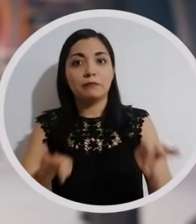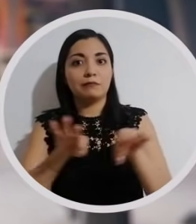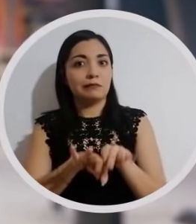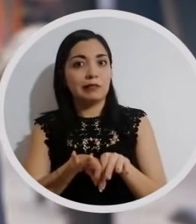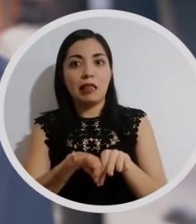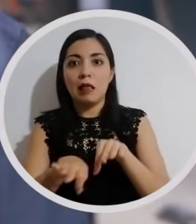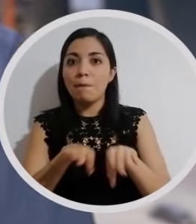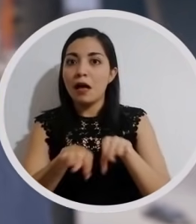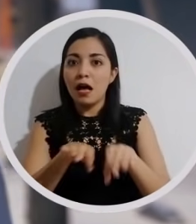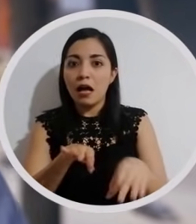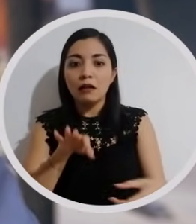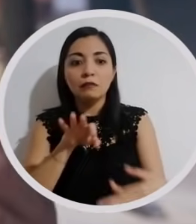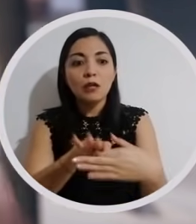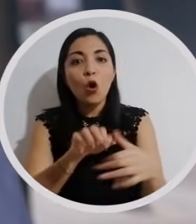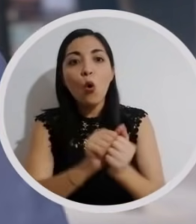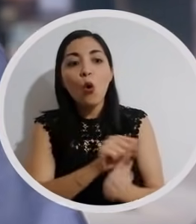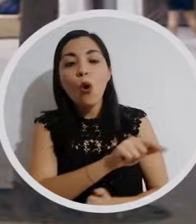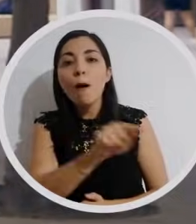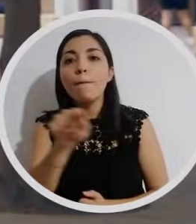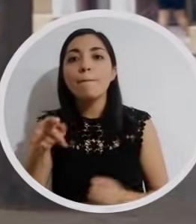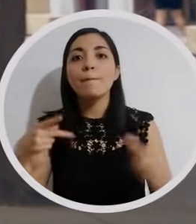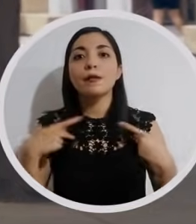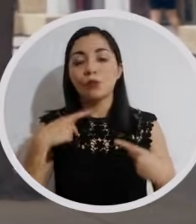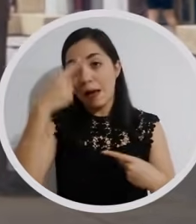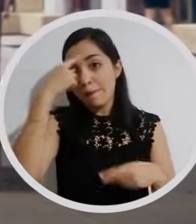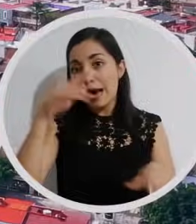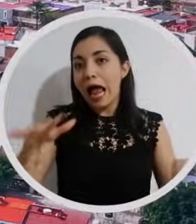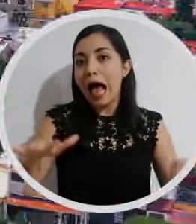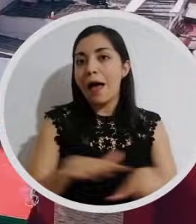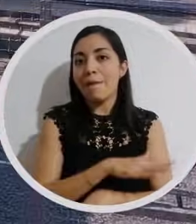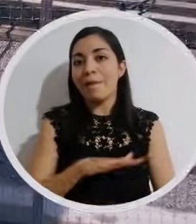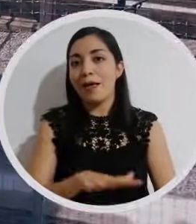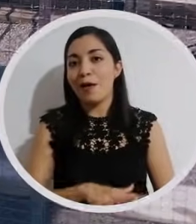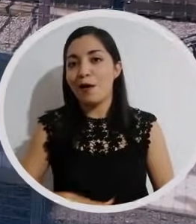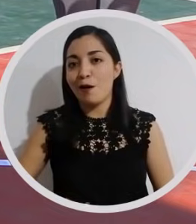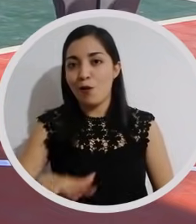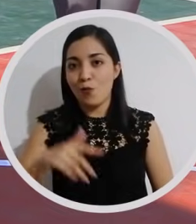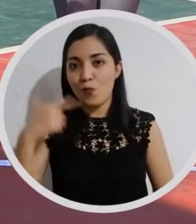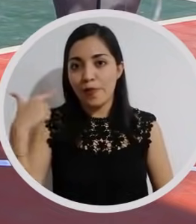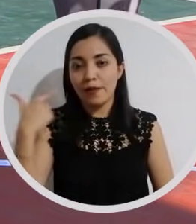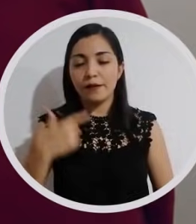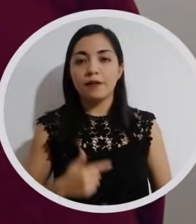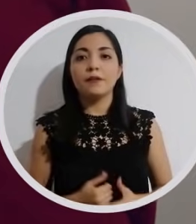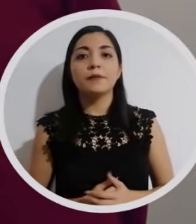importante ha sido trabajar de la mano de las y los tapatíos para transformar Guadalajara.